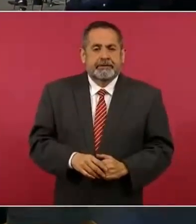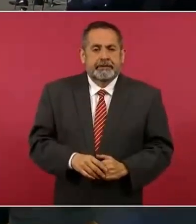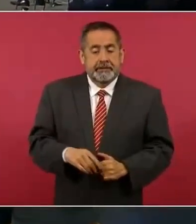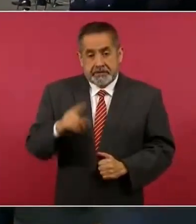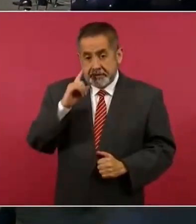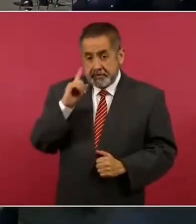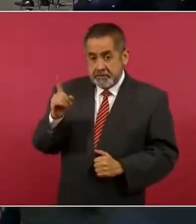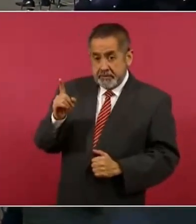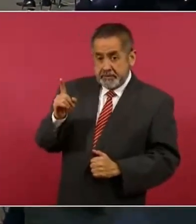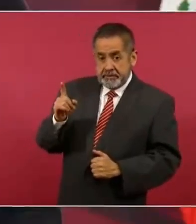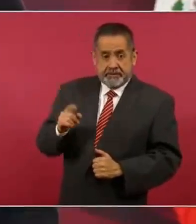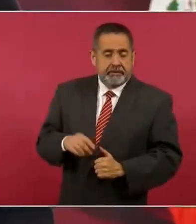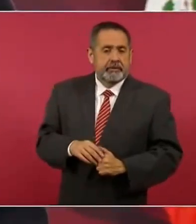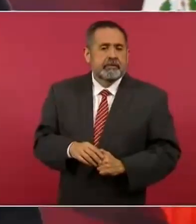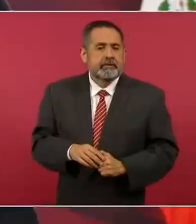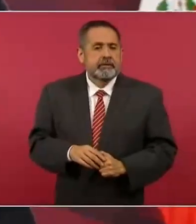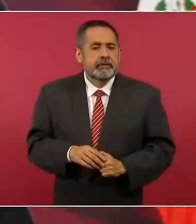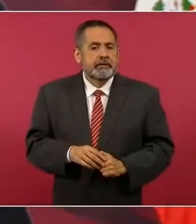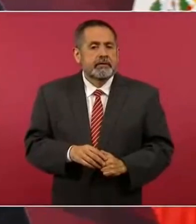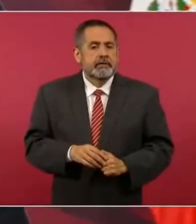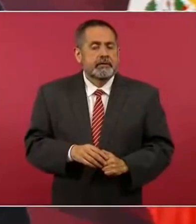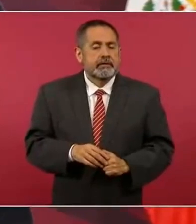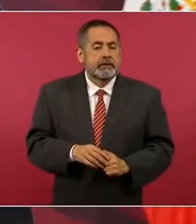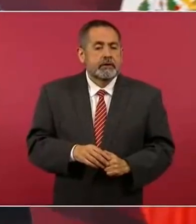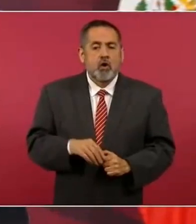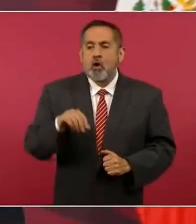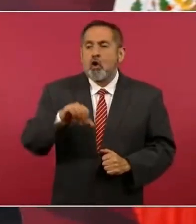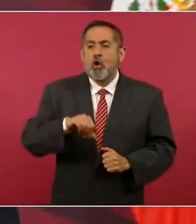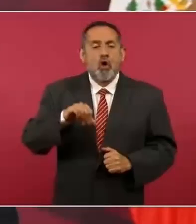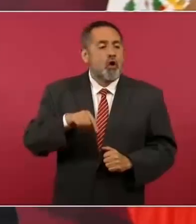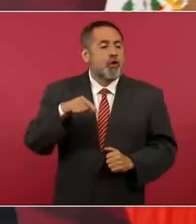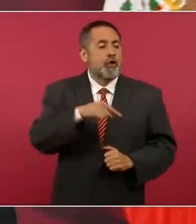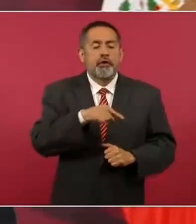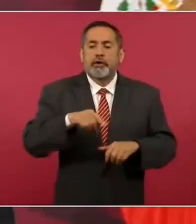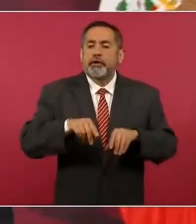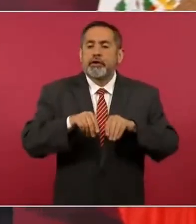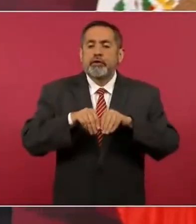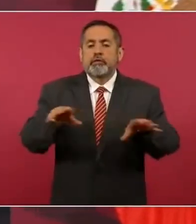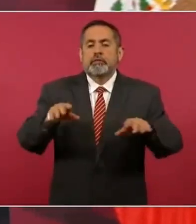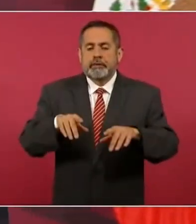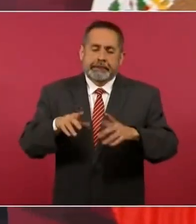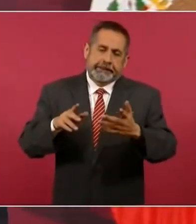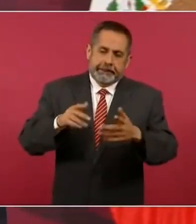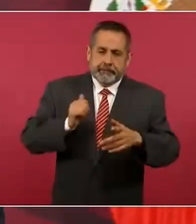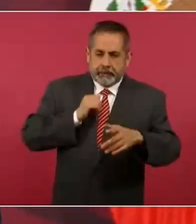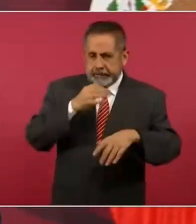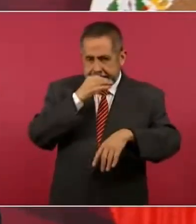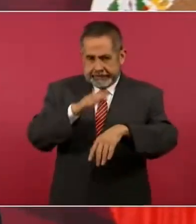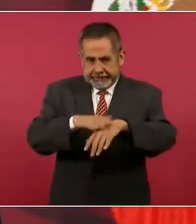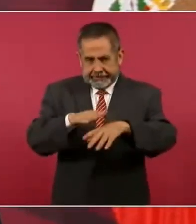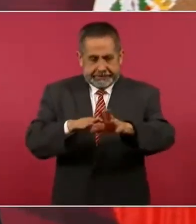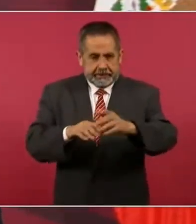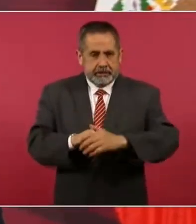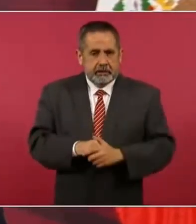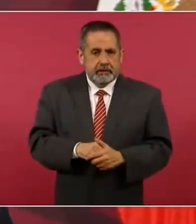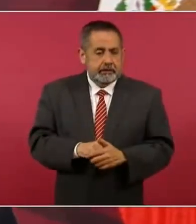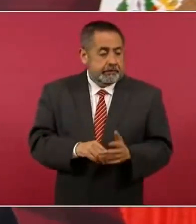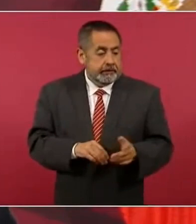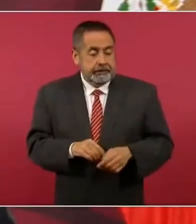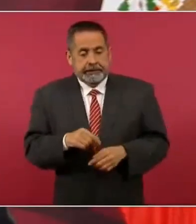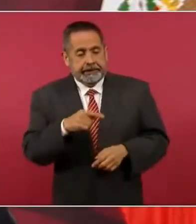Miren lo que hoy da a conocer, aprovechando, porque ni modo